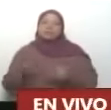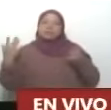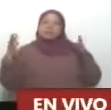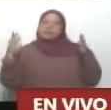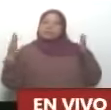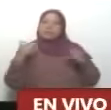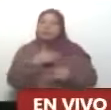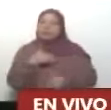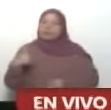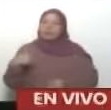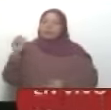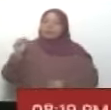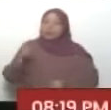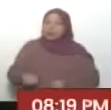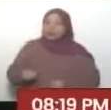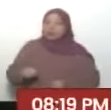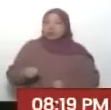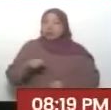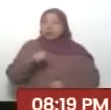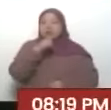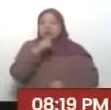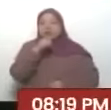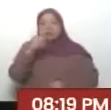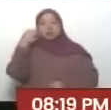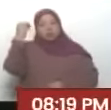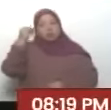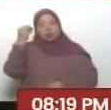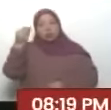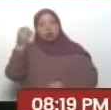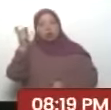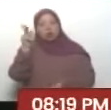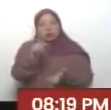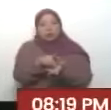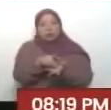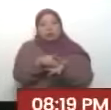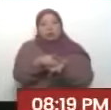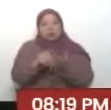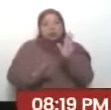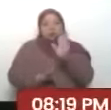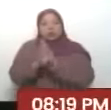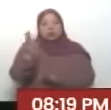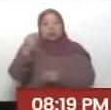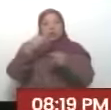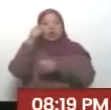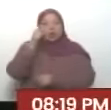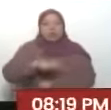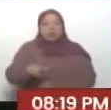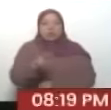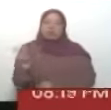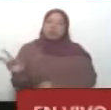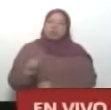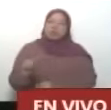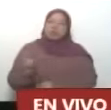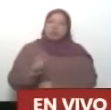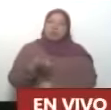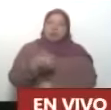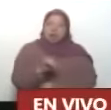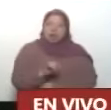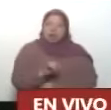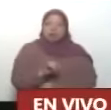Quiere decir el altísimo nivel de consenso que la inmensa mayoría de venezolanos y venezolanas